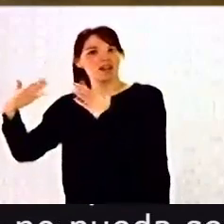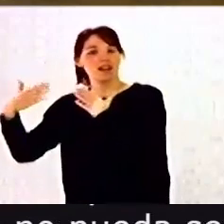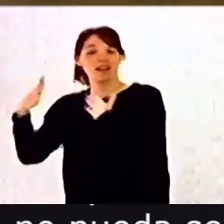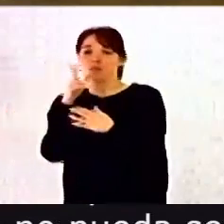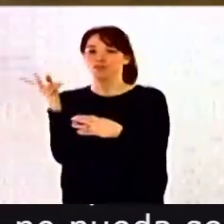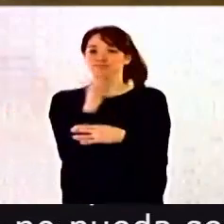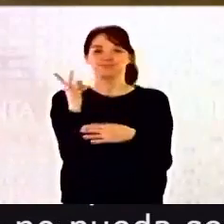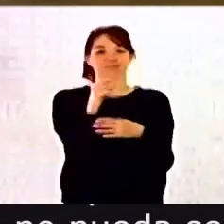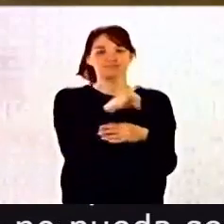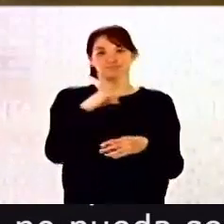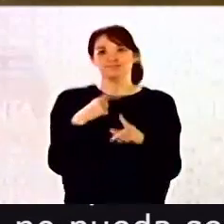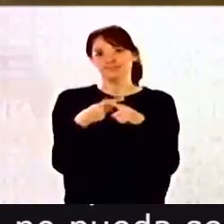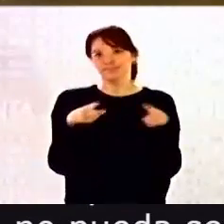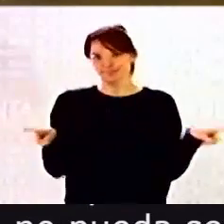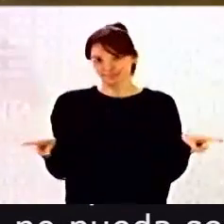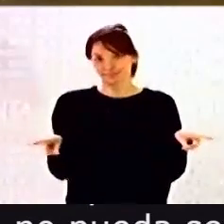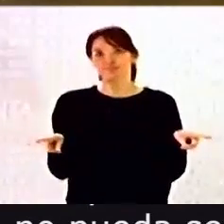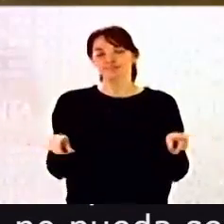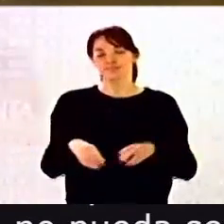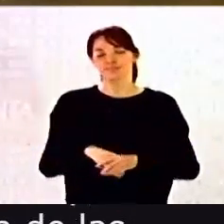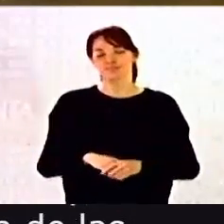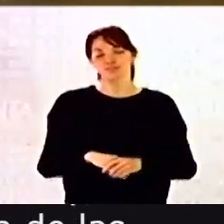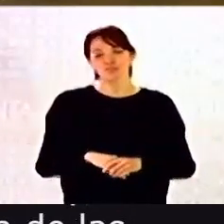personas es